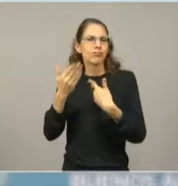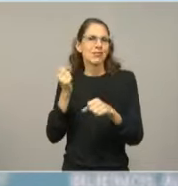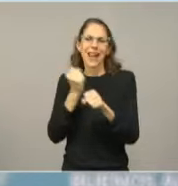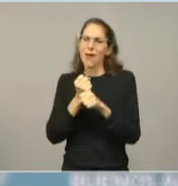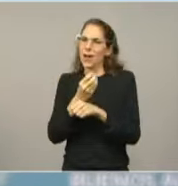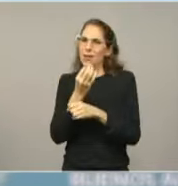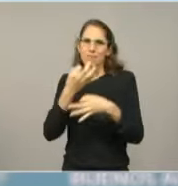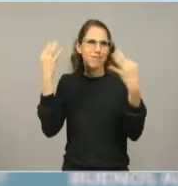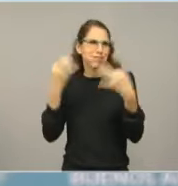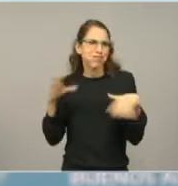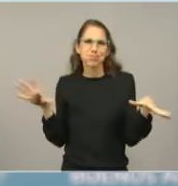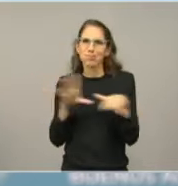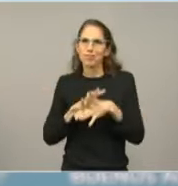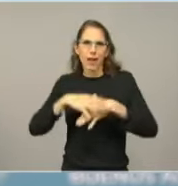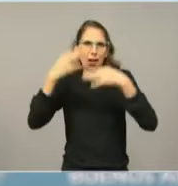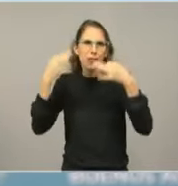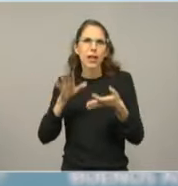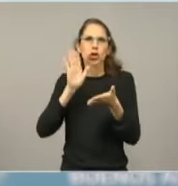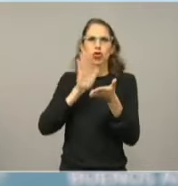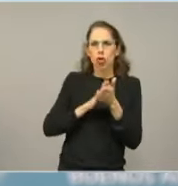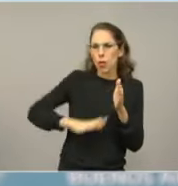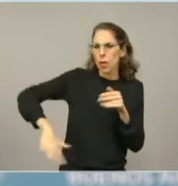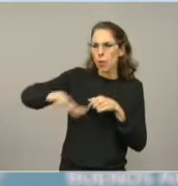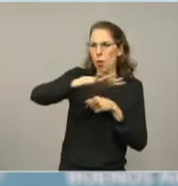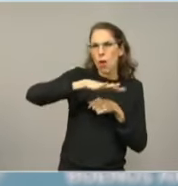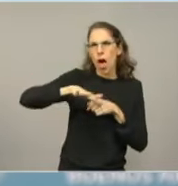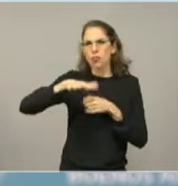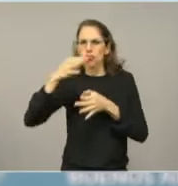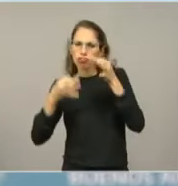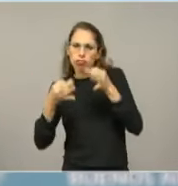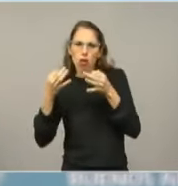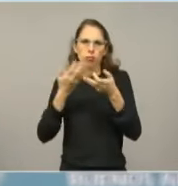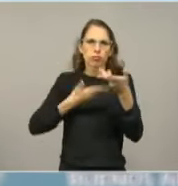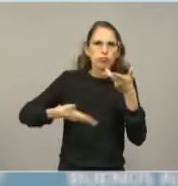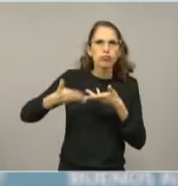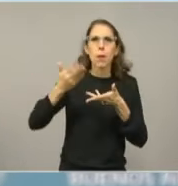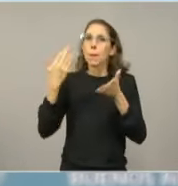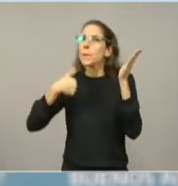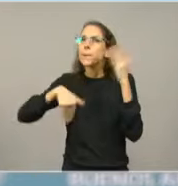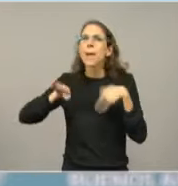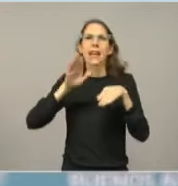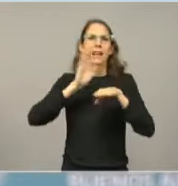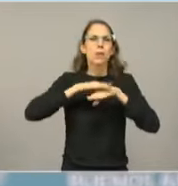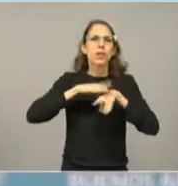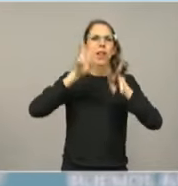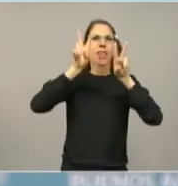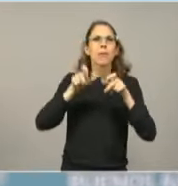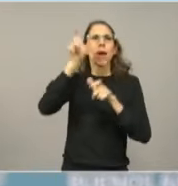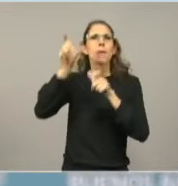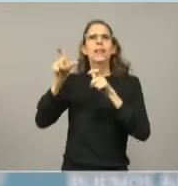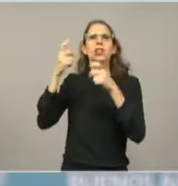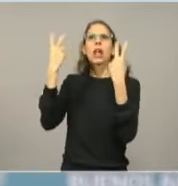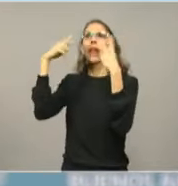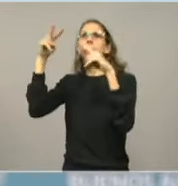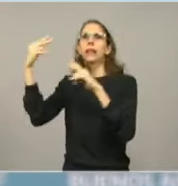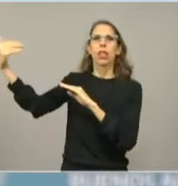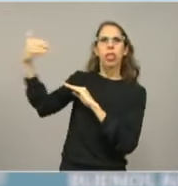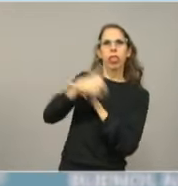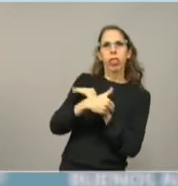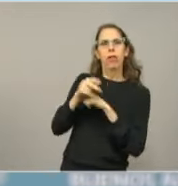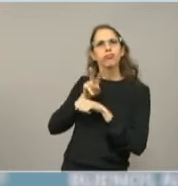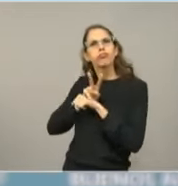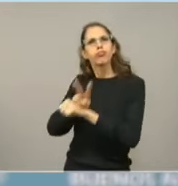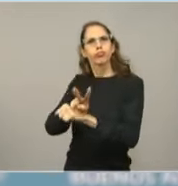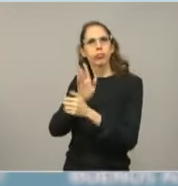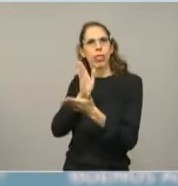impecable en temas poblacionales y puntualmente en el tema de migrantes y de aseguramiento de los Derechos